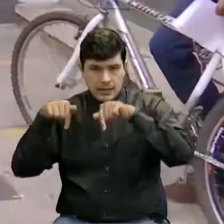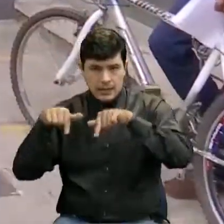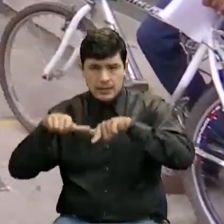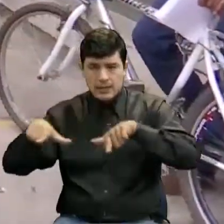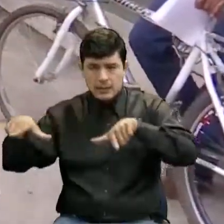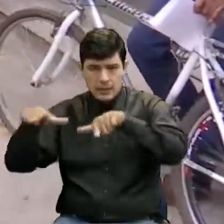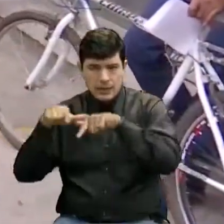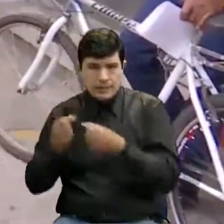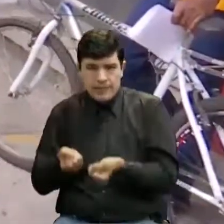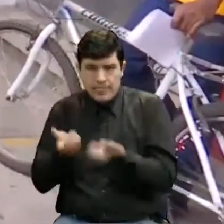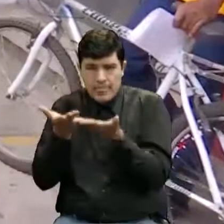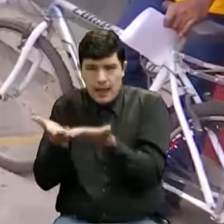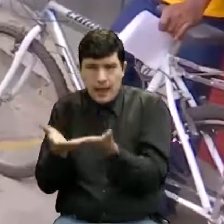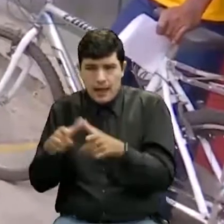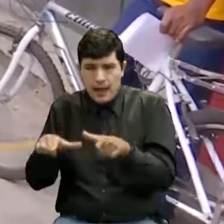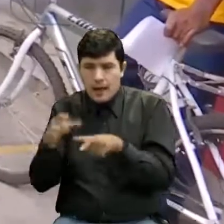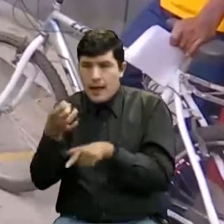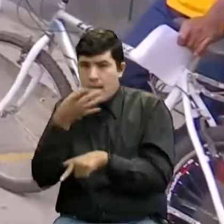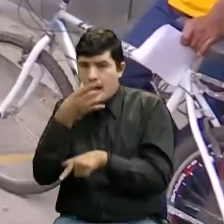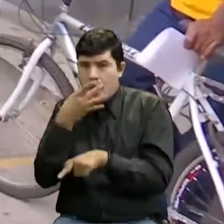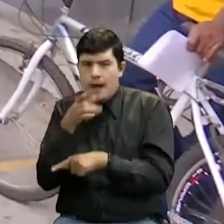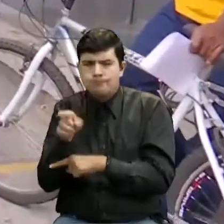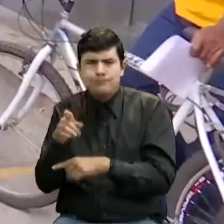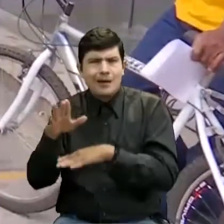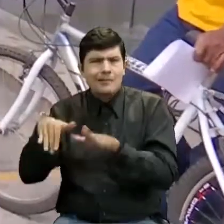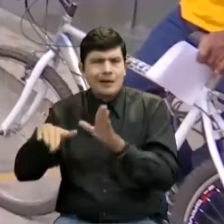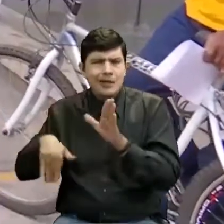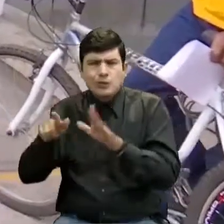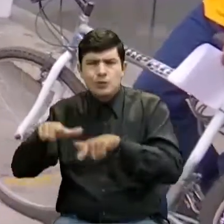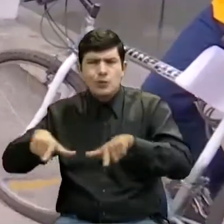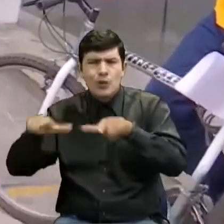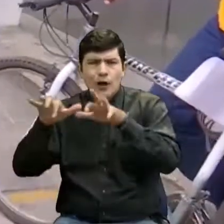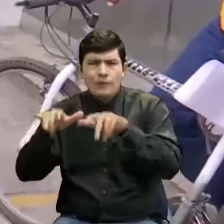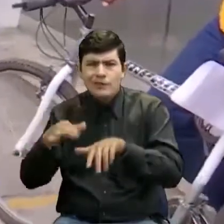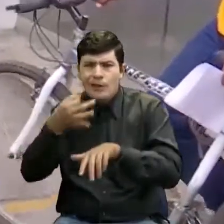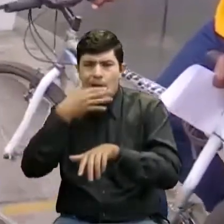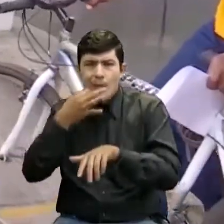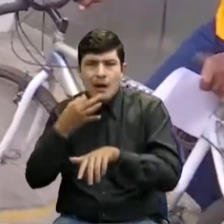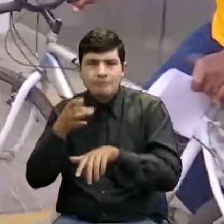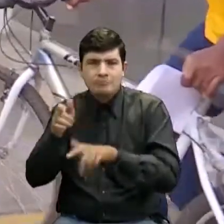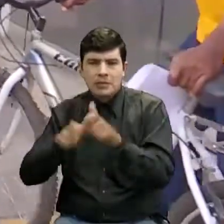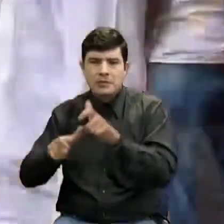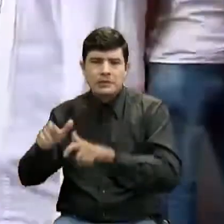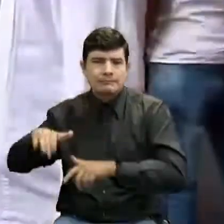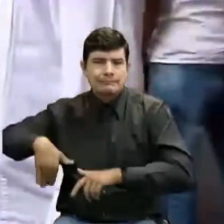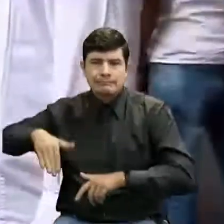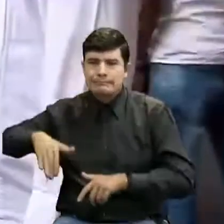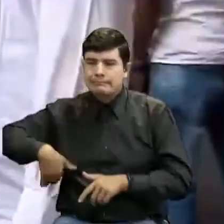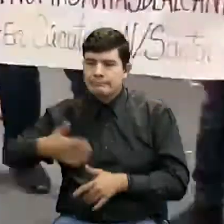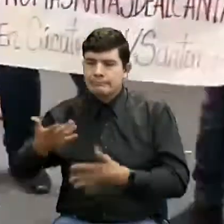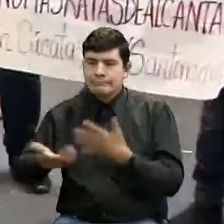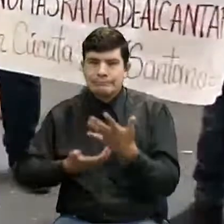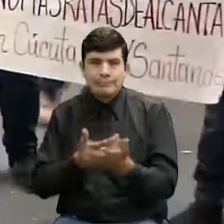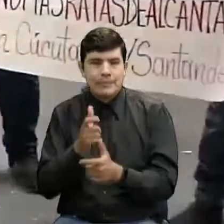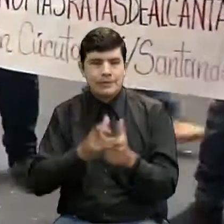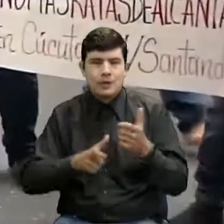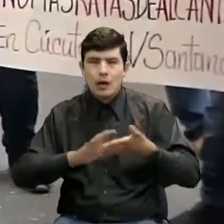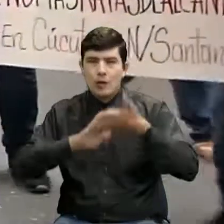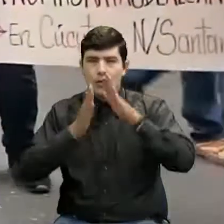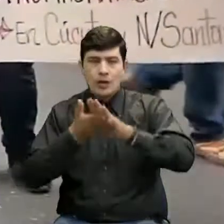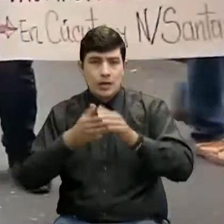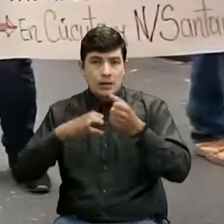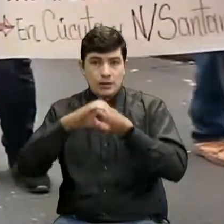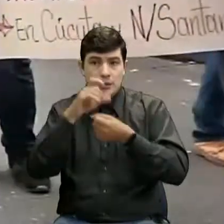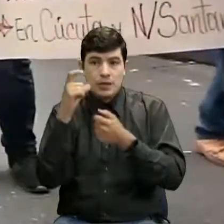medicamentos se presentan algunos retrasos en donde ya los habitantes y los usuarios de la ciudad de cúcuta están molestos